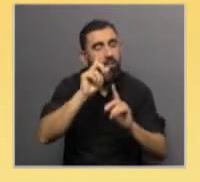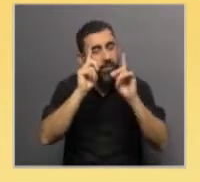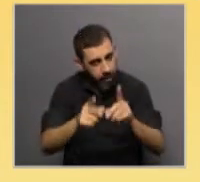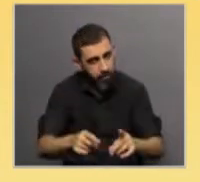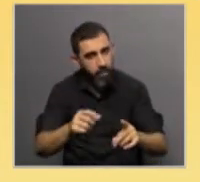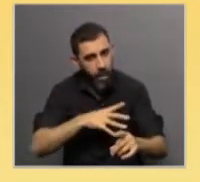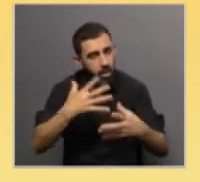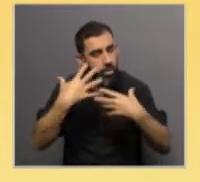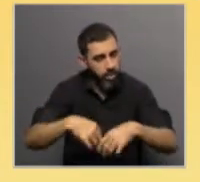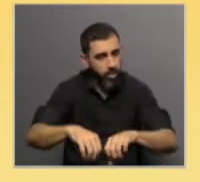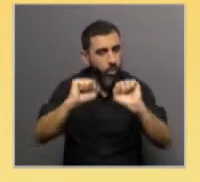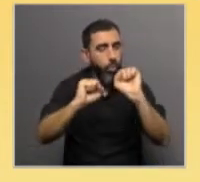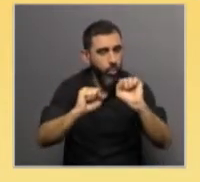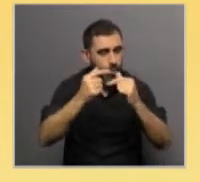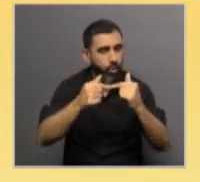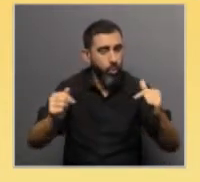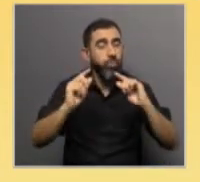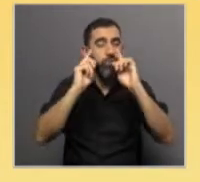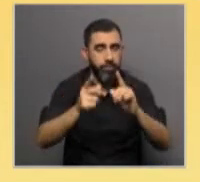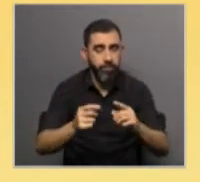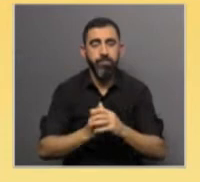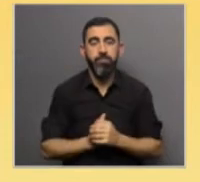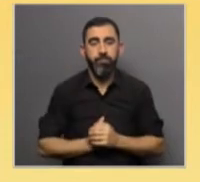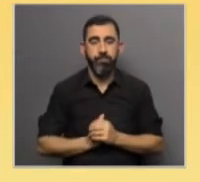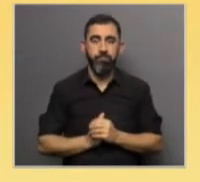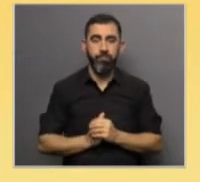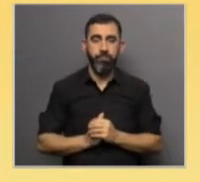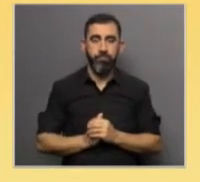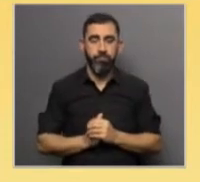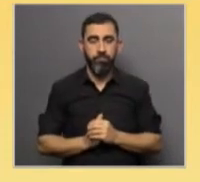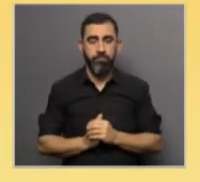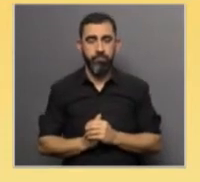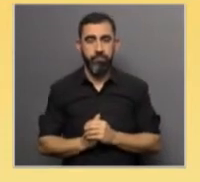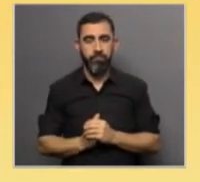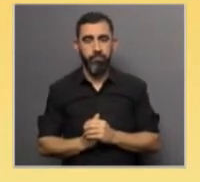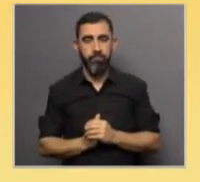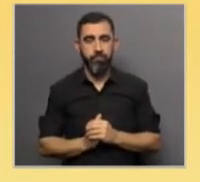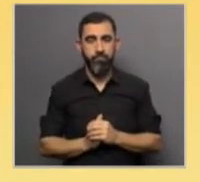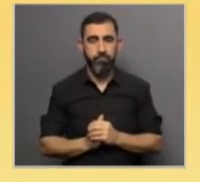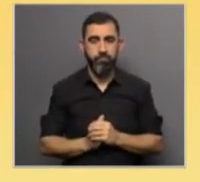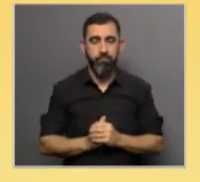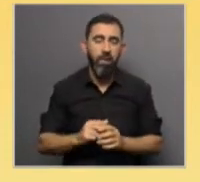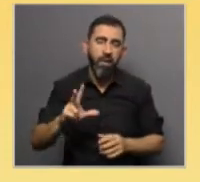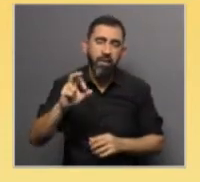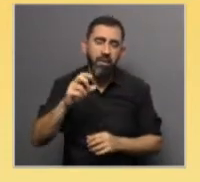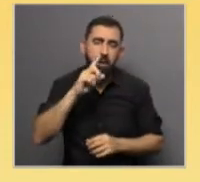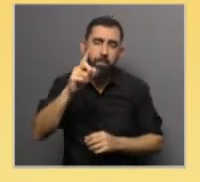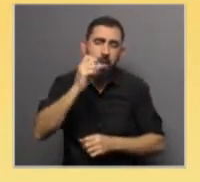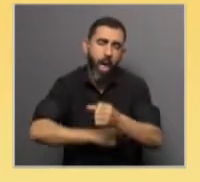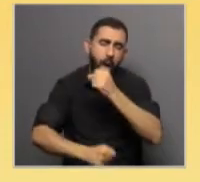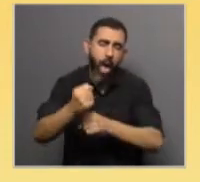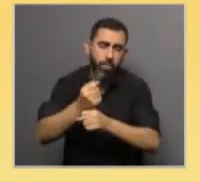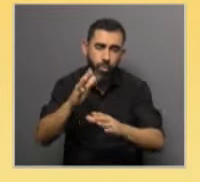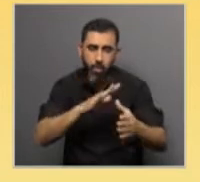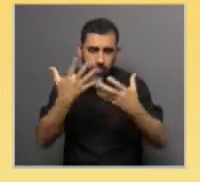hay algún nivel inferior que se propone también una edad similar a la que encontramos nosotros, unos 30.000 años o